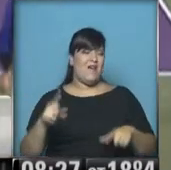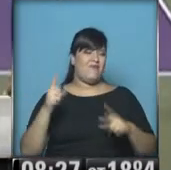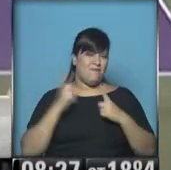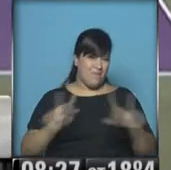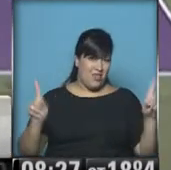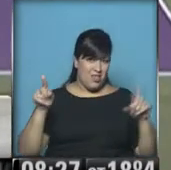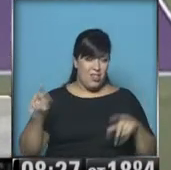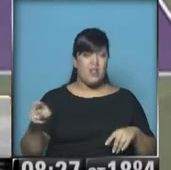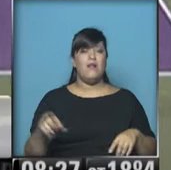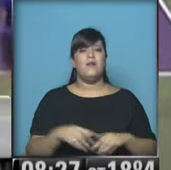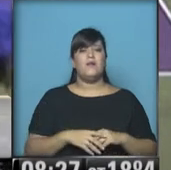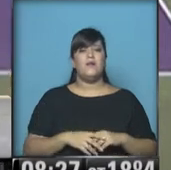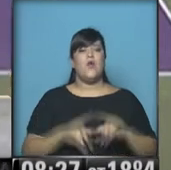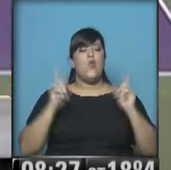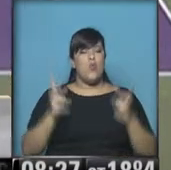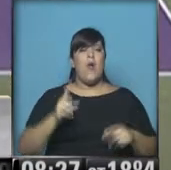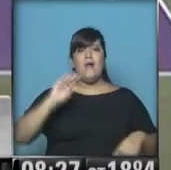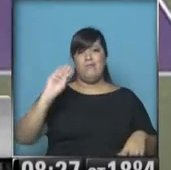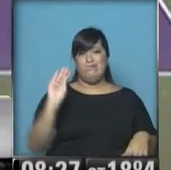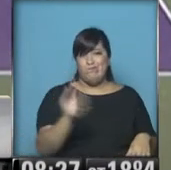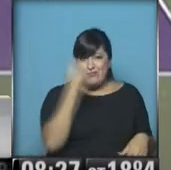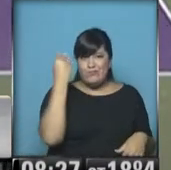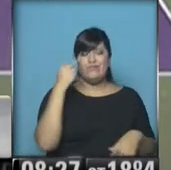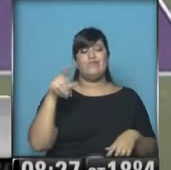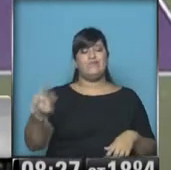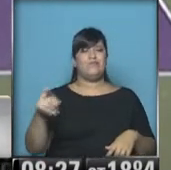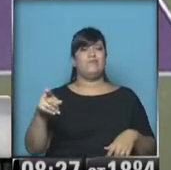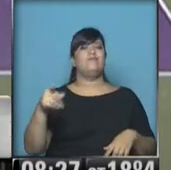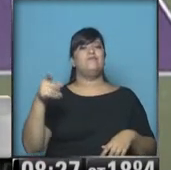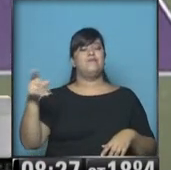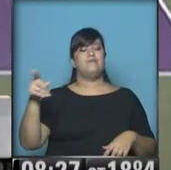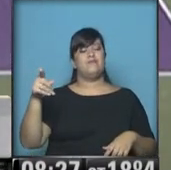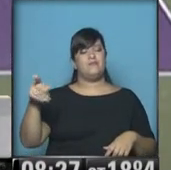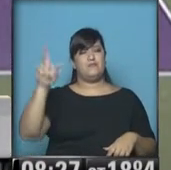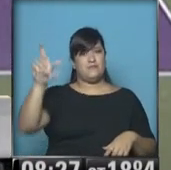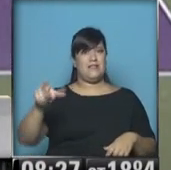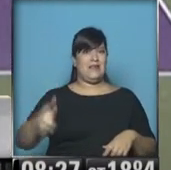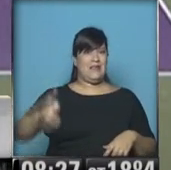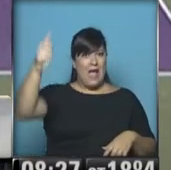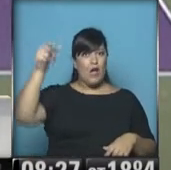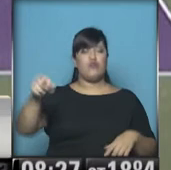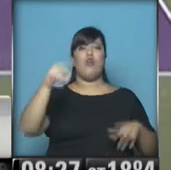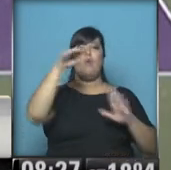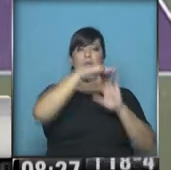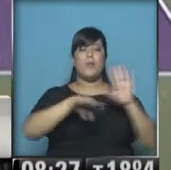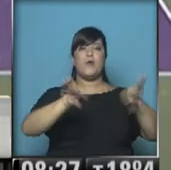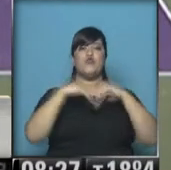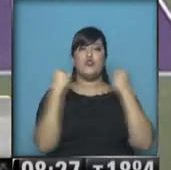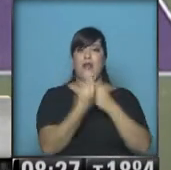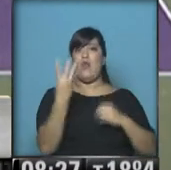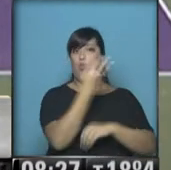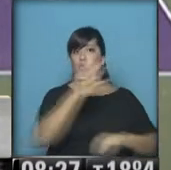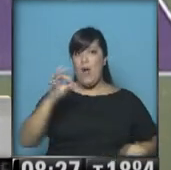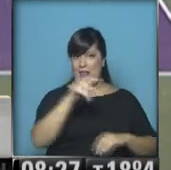que más allá de la derrota ante el checo de ayer, ya es top 40. Bien. Muy buena